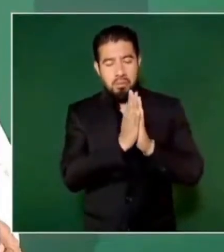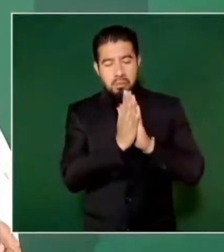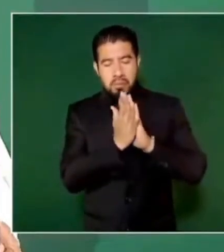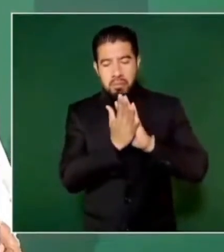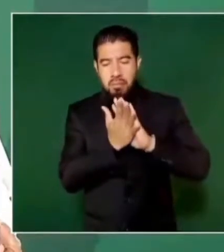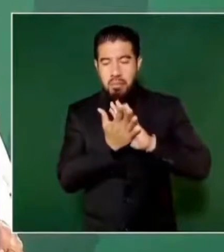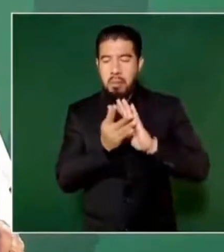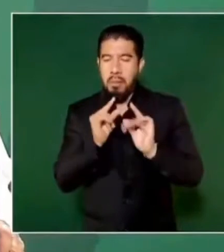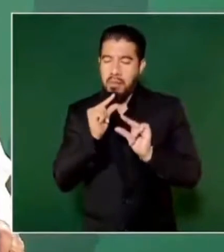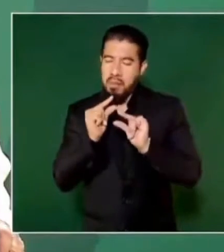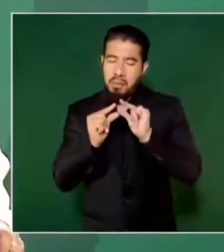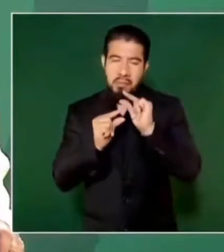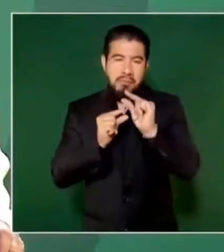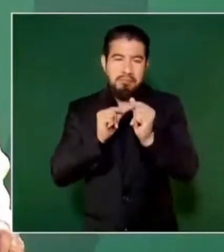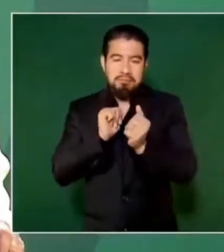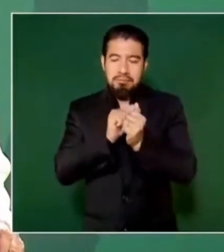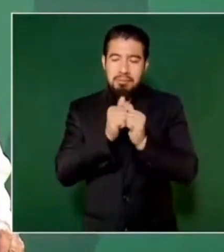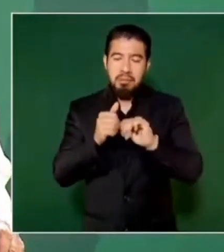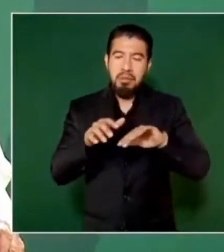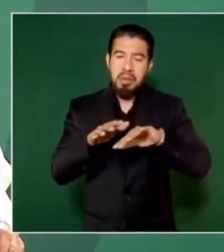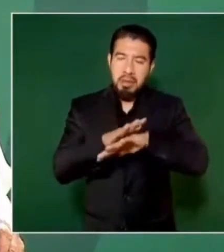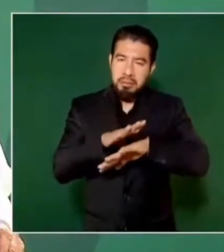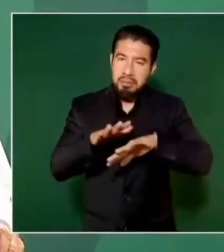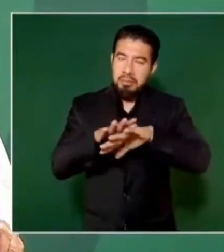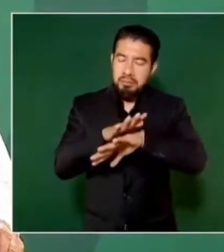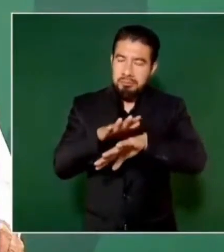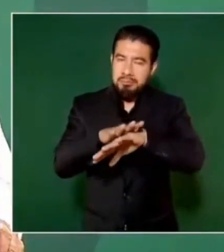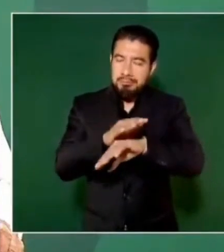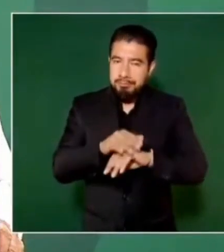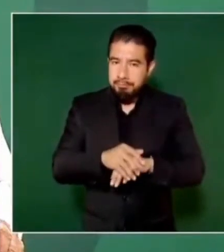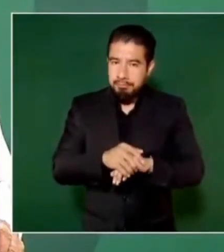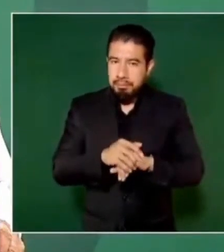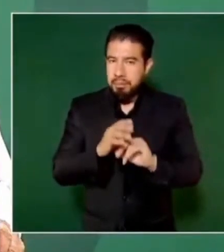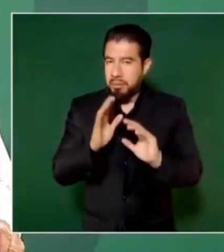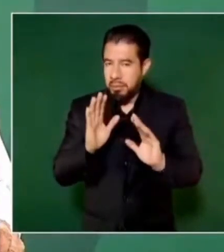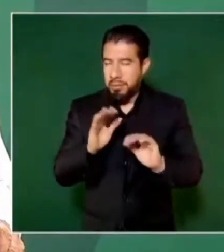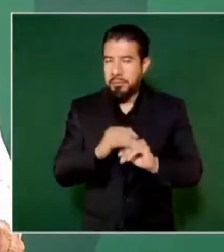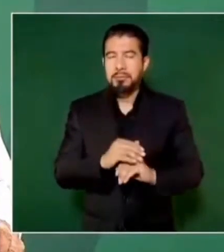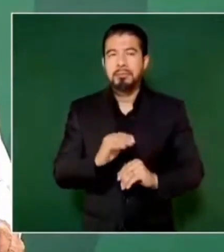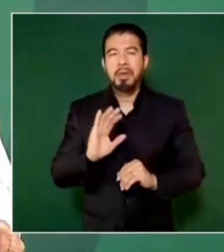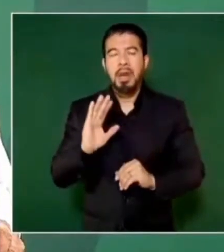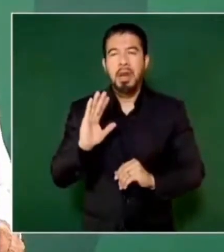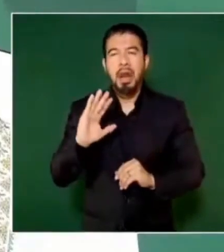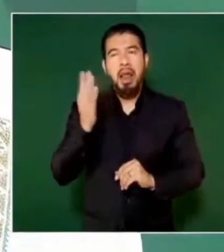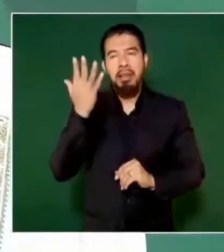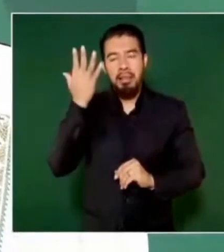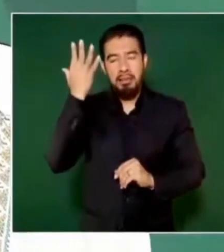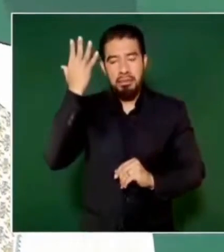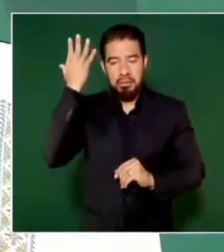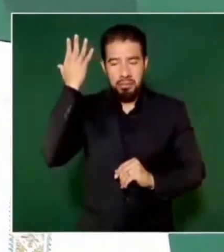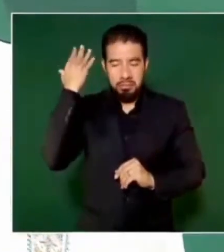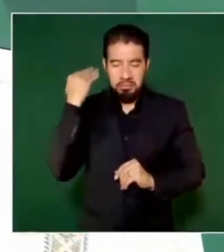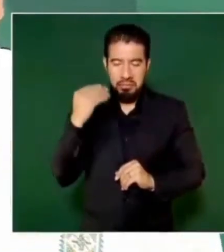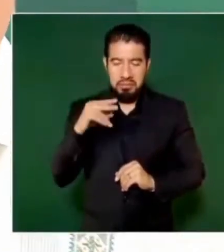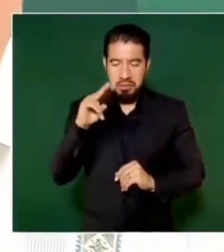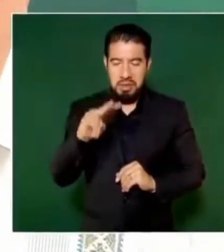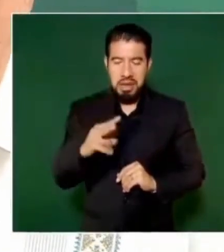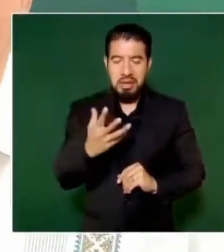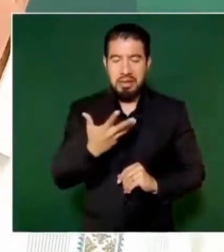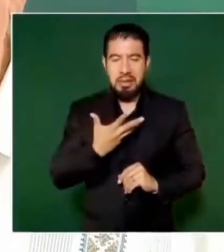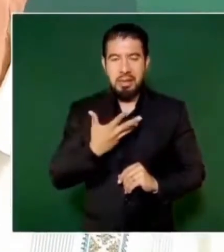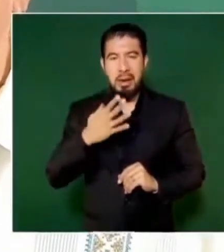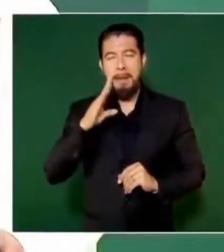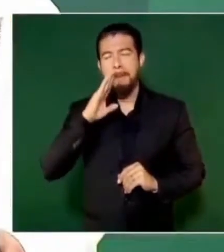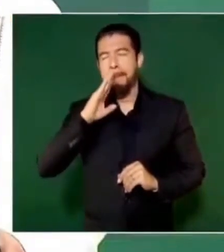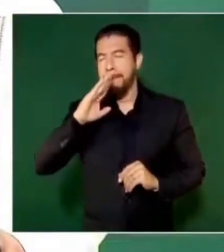lleva tiempo. Antes, en realidad estaban